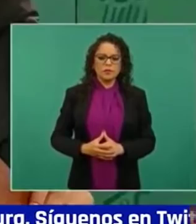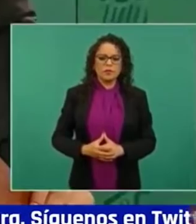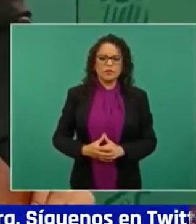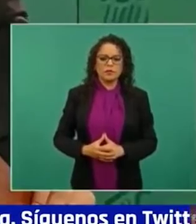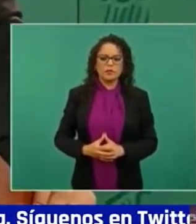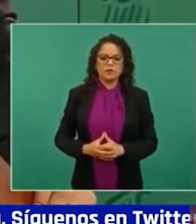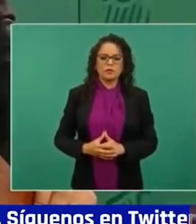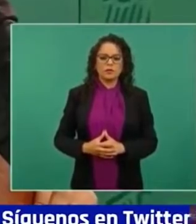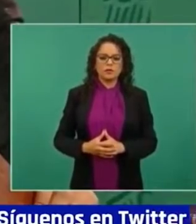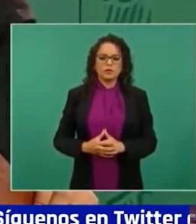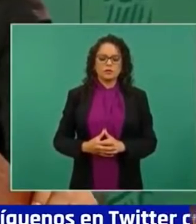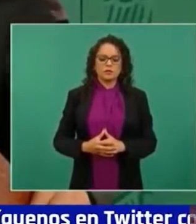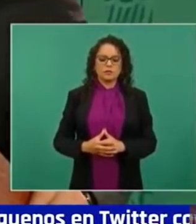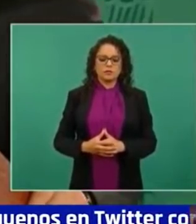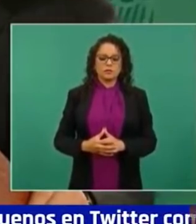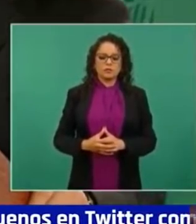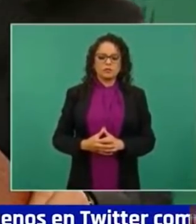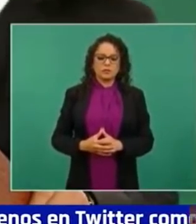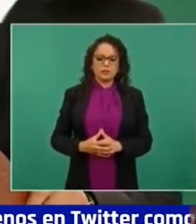Por eso, bueno,